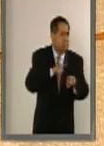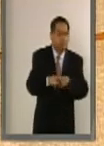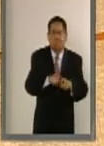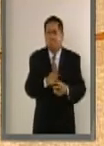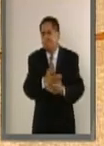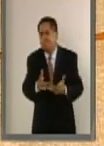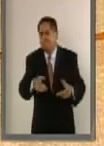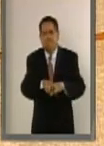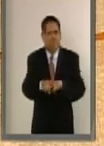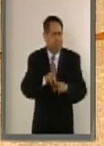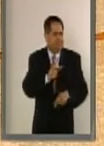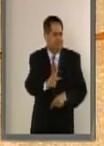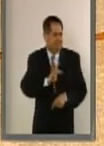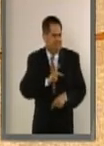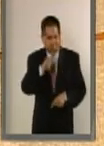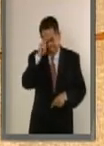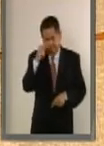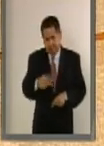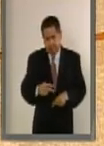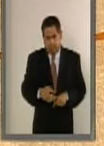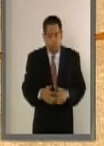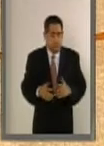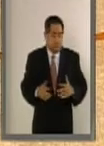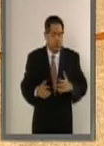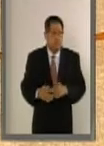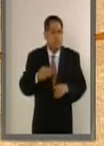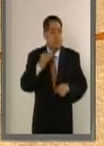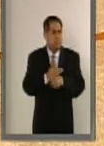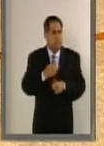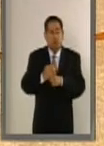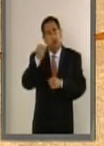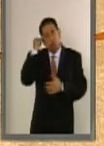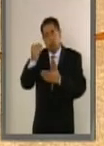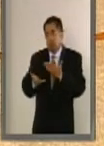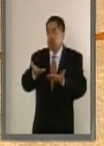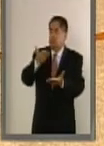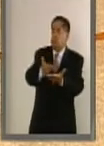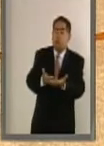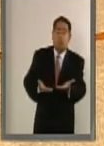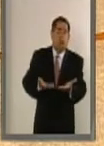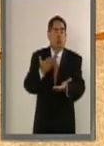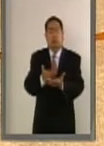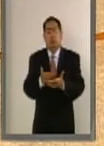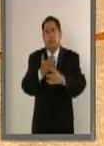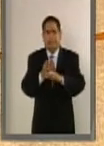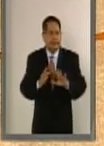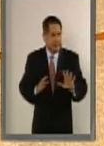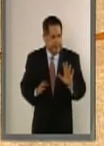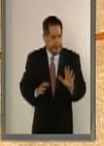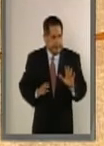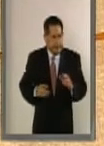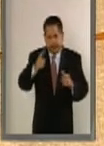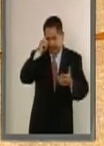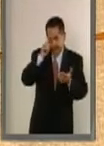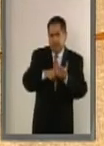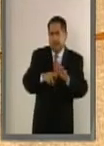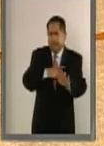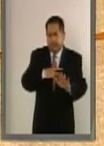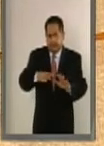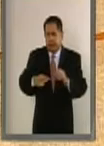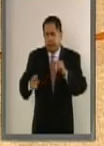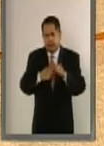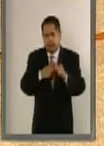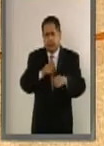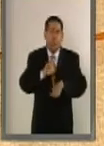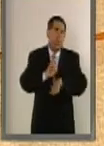mexicanos. Aquí se han venido a dar muchas propuestas, pero creo que debemos de actuar, como ya se ha dicho,